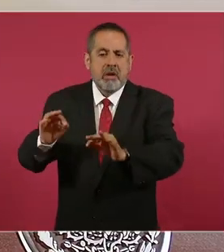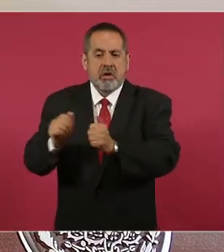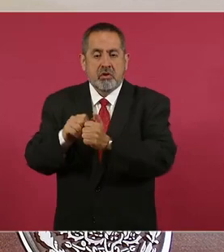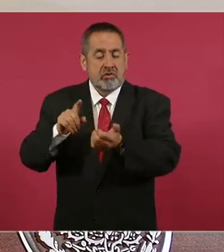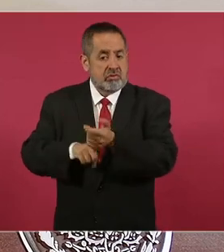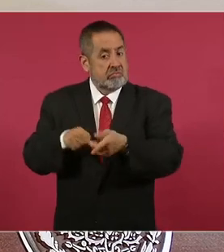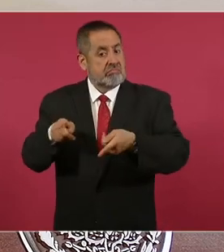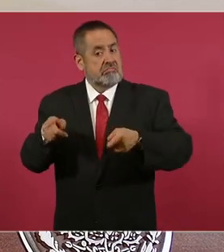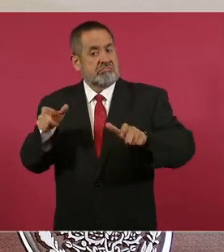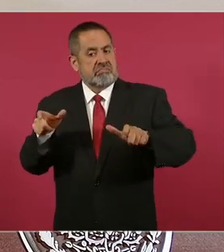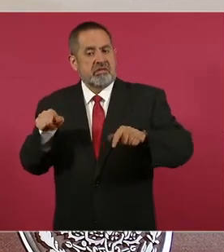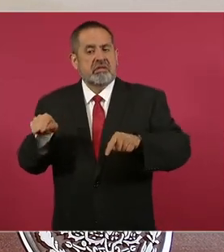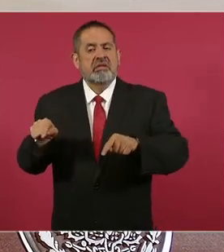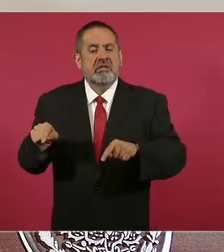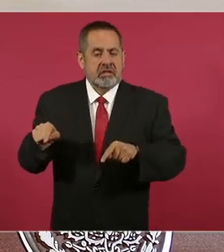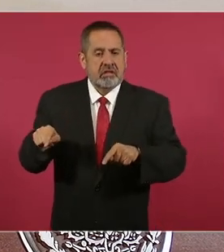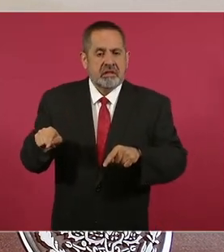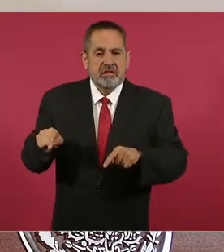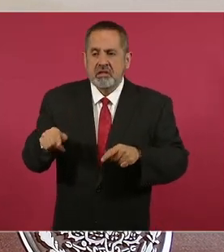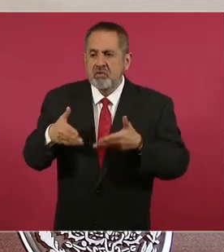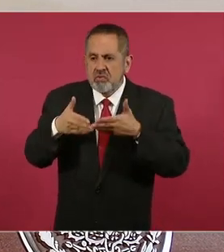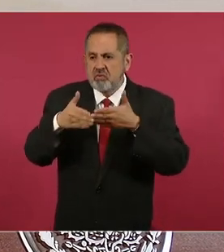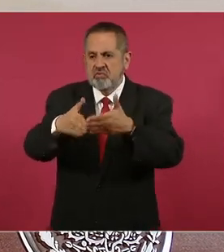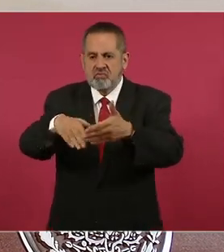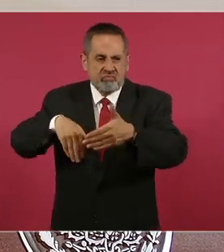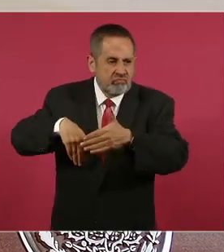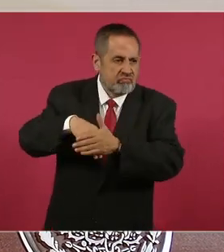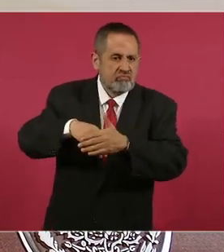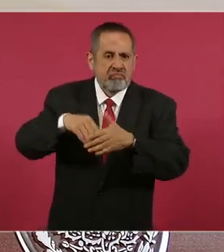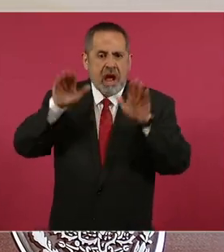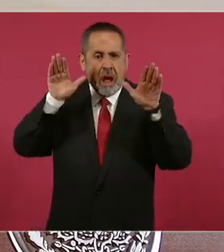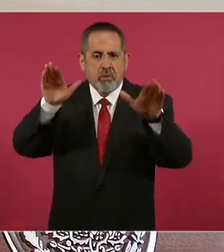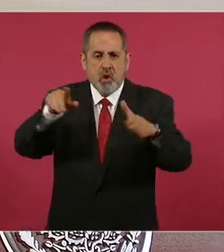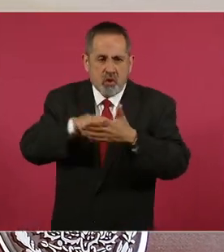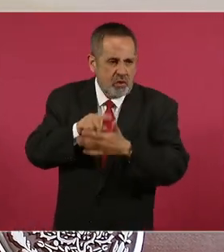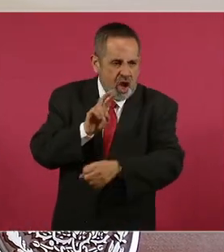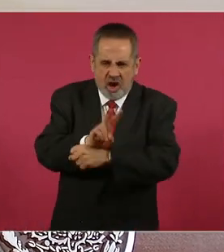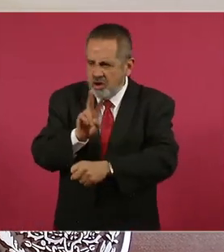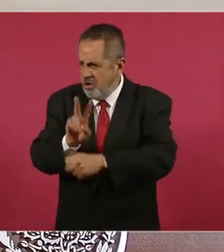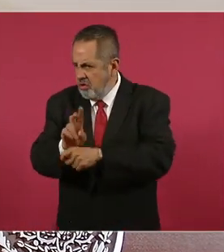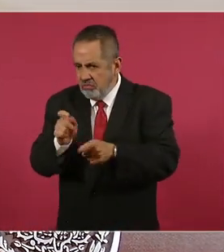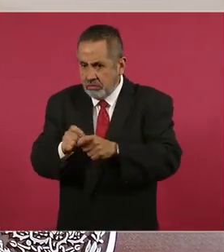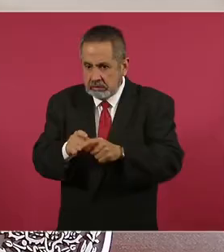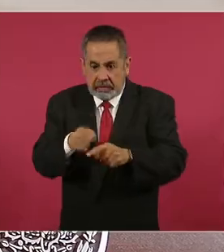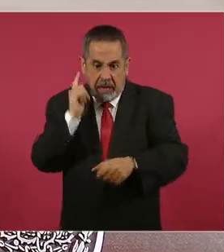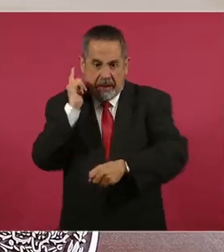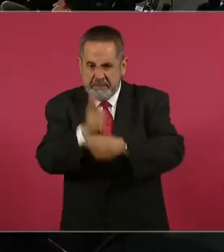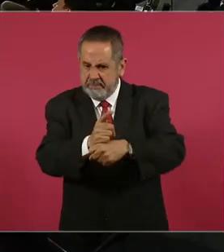control en los puertos, muchos decomisos,